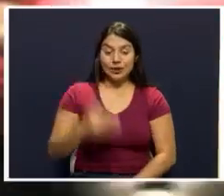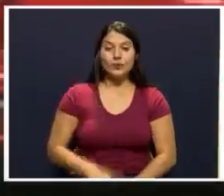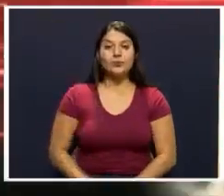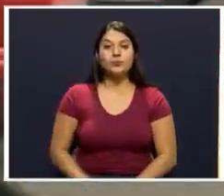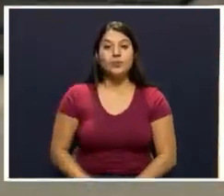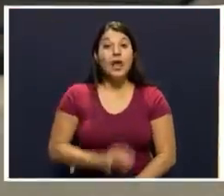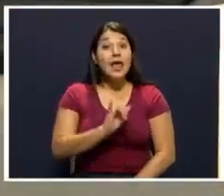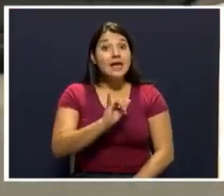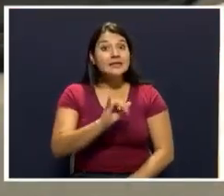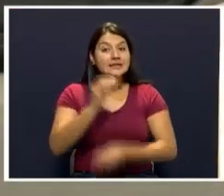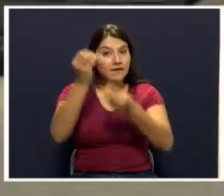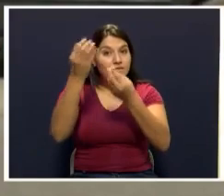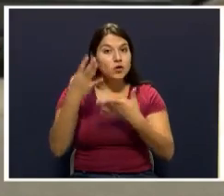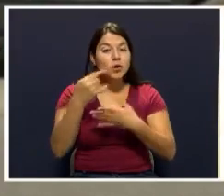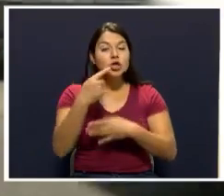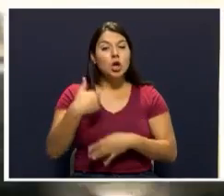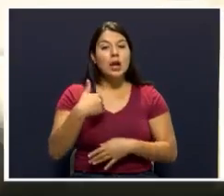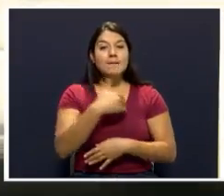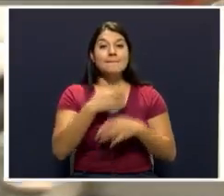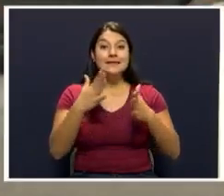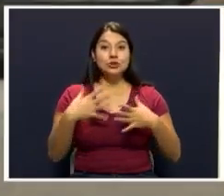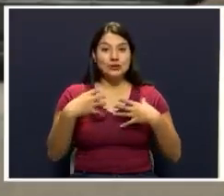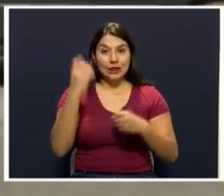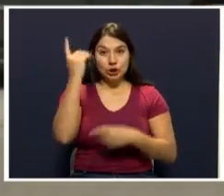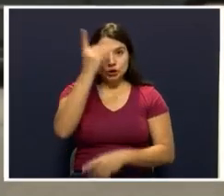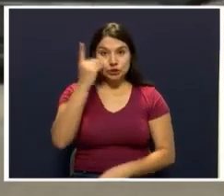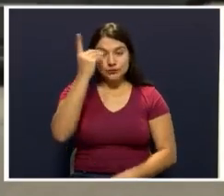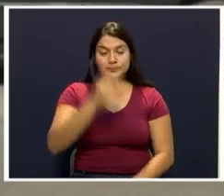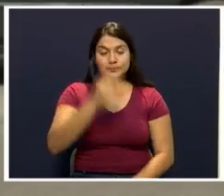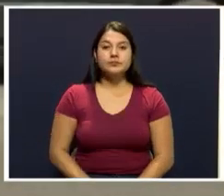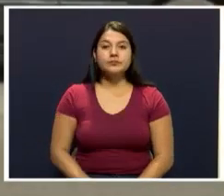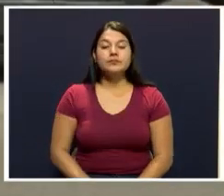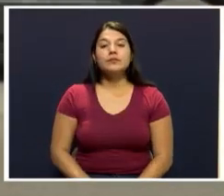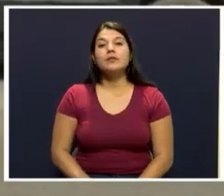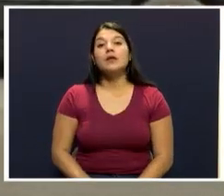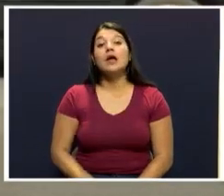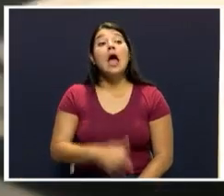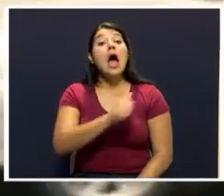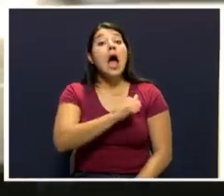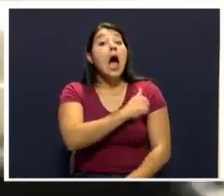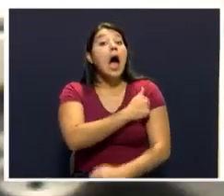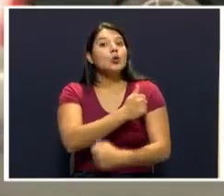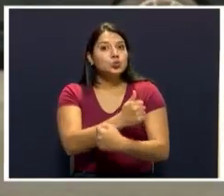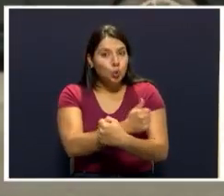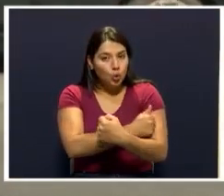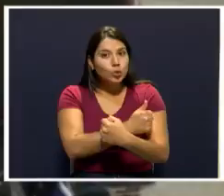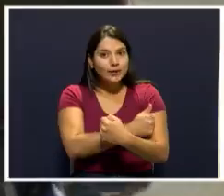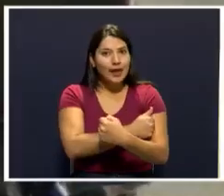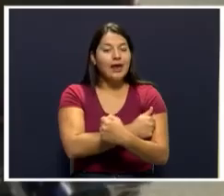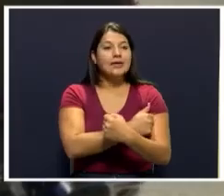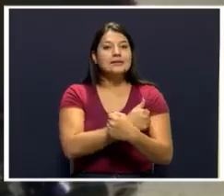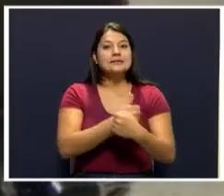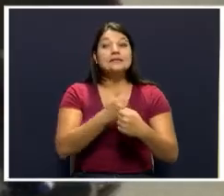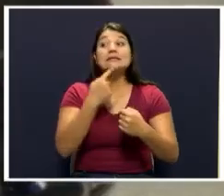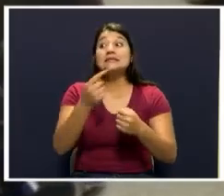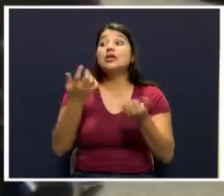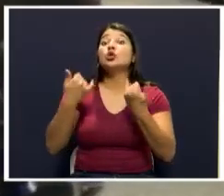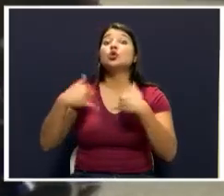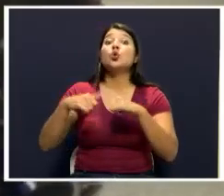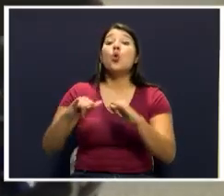fue confirmado por el ministro de Salud. Y es que pese al llamado de las autoridades, el número de infractores sigue